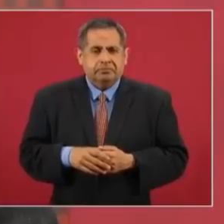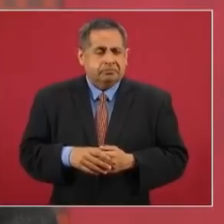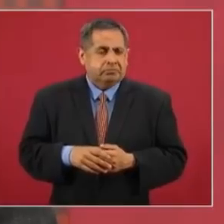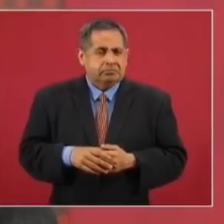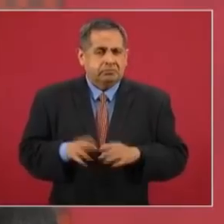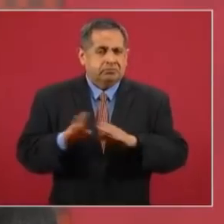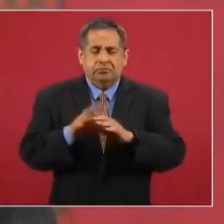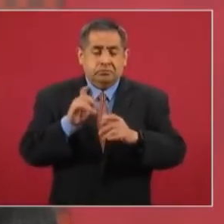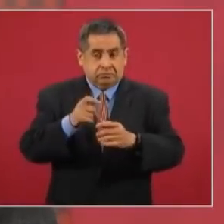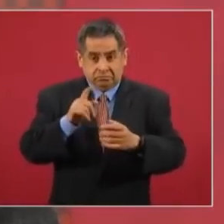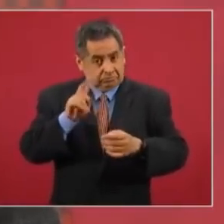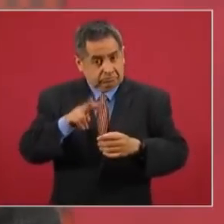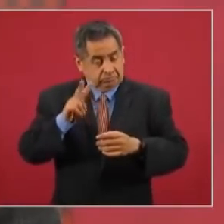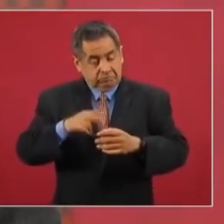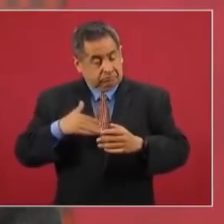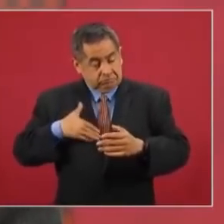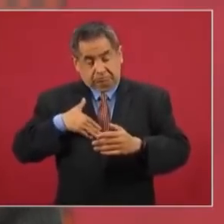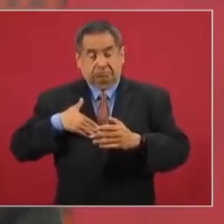un milagro,